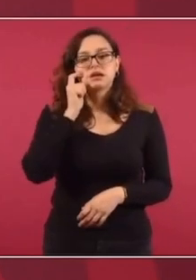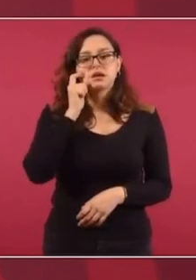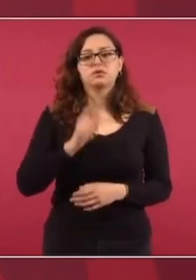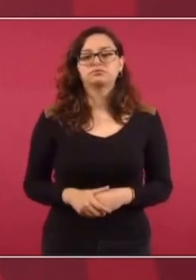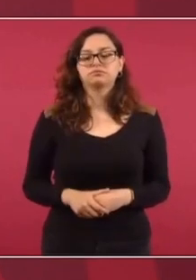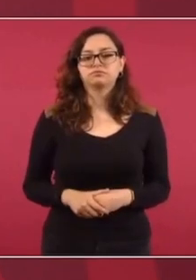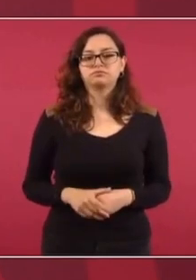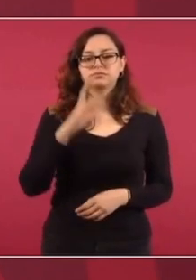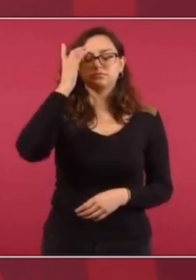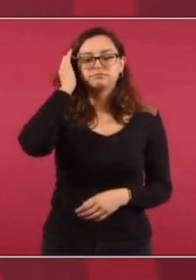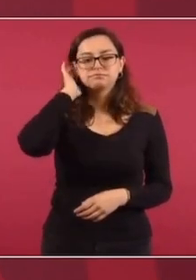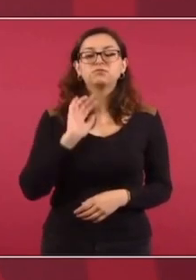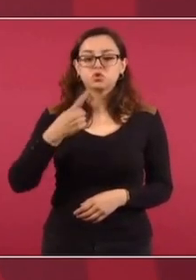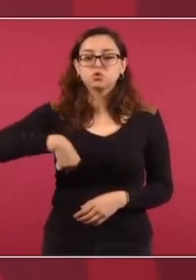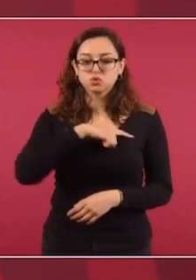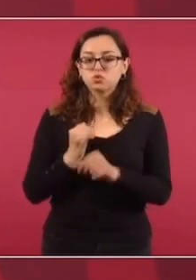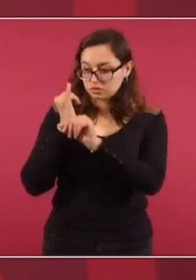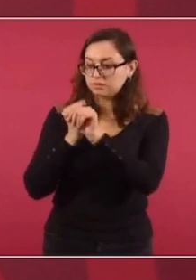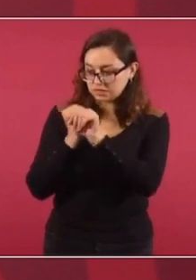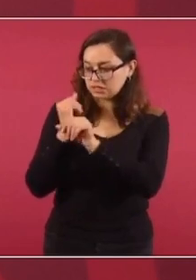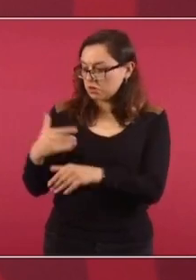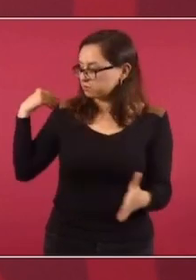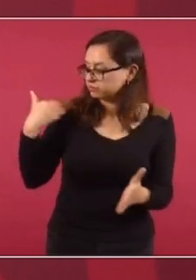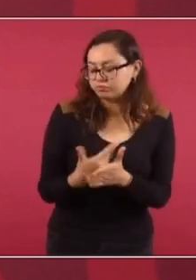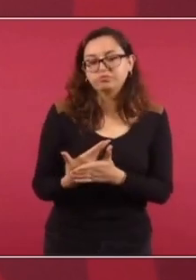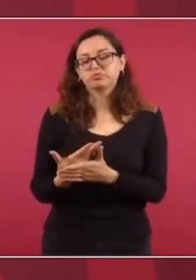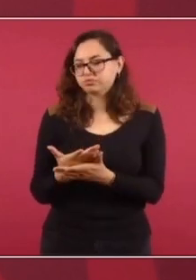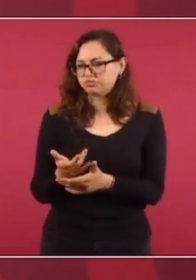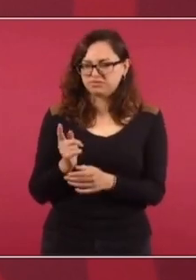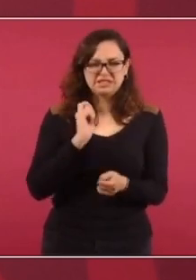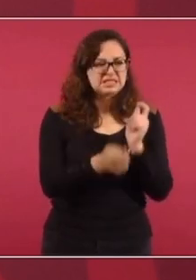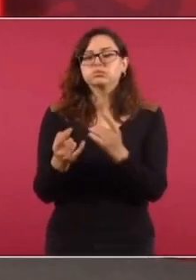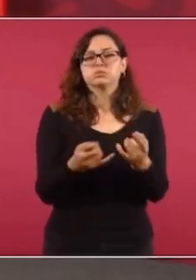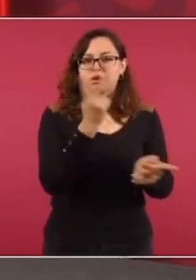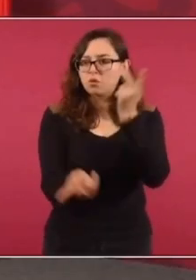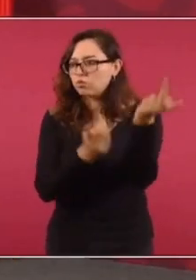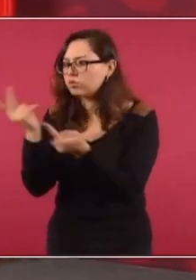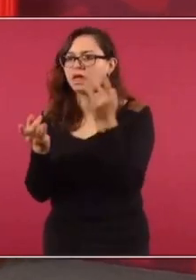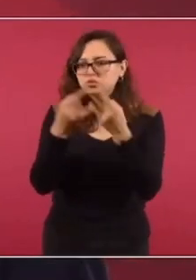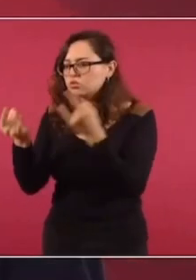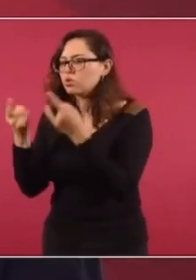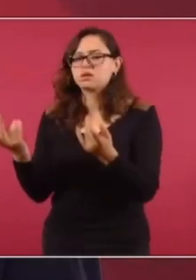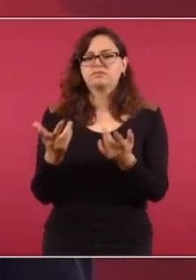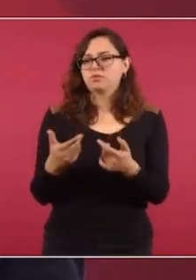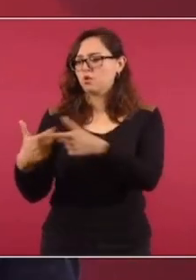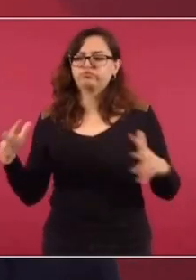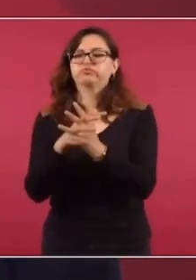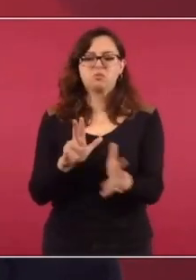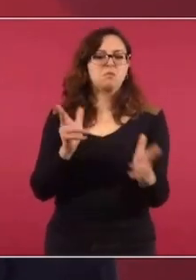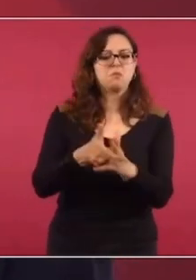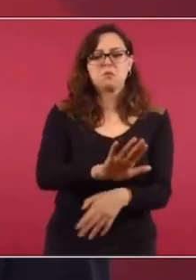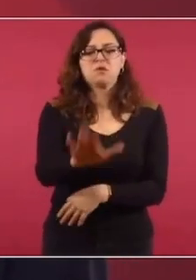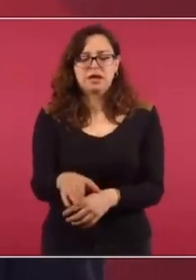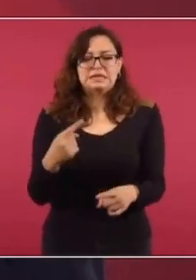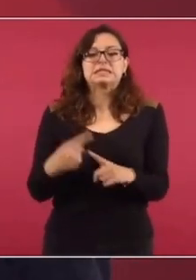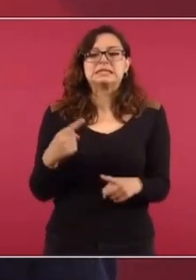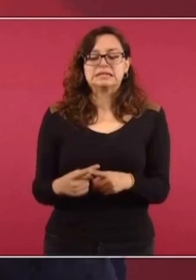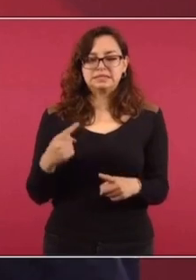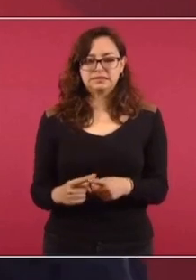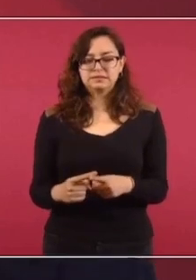abierta la investigación, conociendo todo lo que sucedió, el enfrentamiento, los que participaron. Y sí,